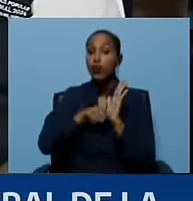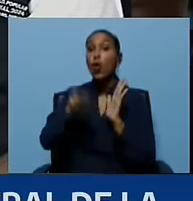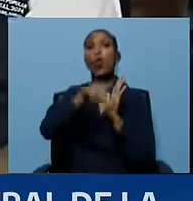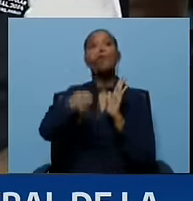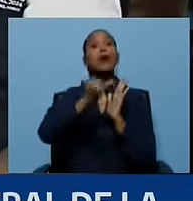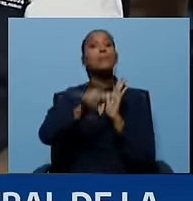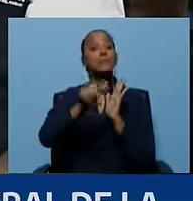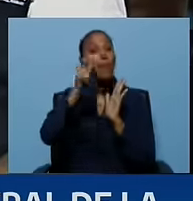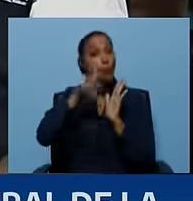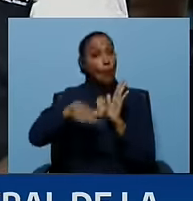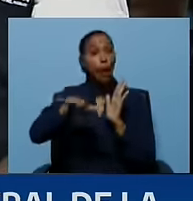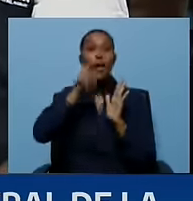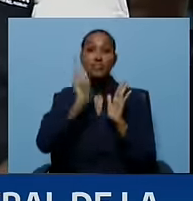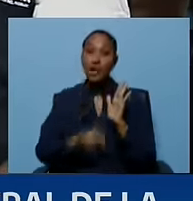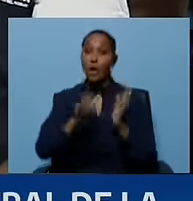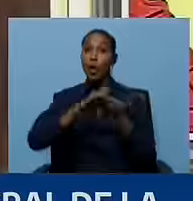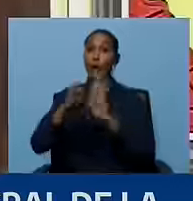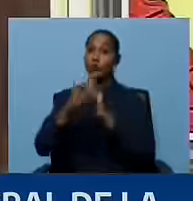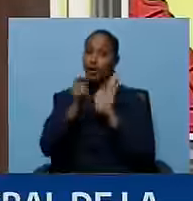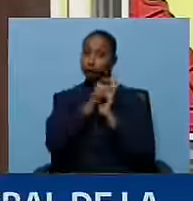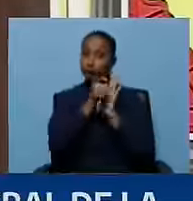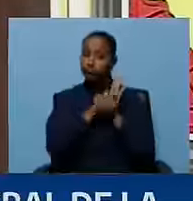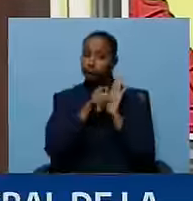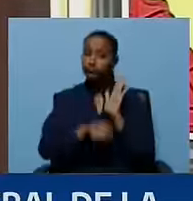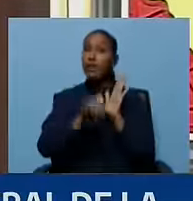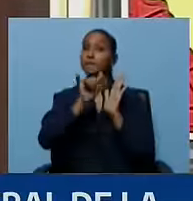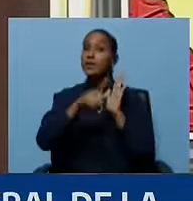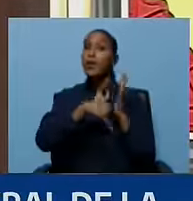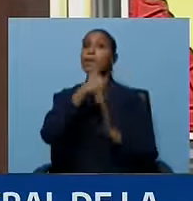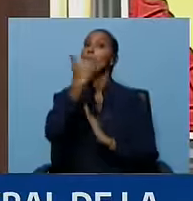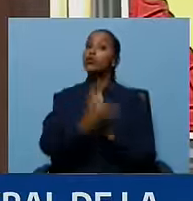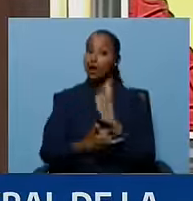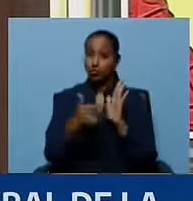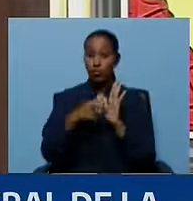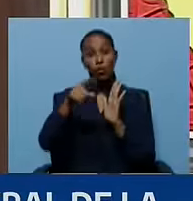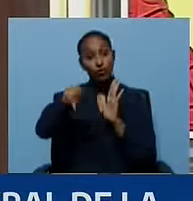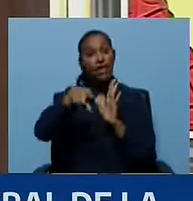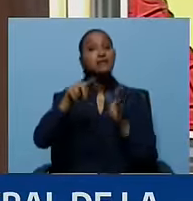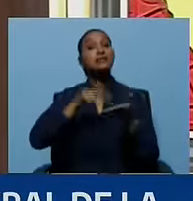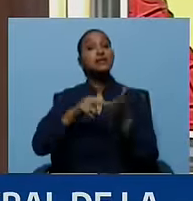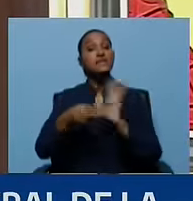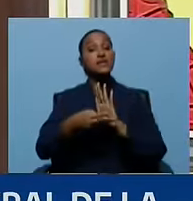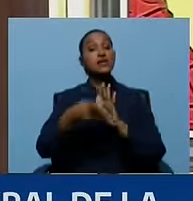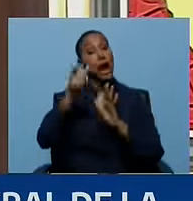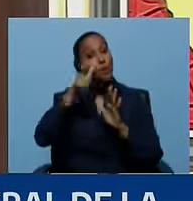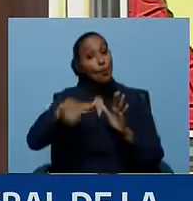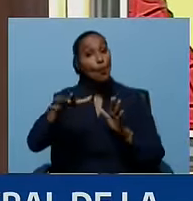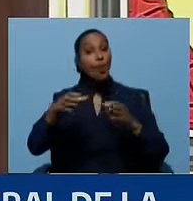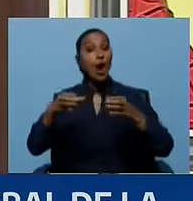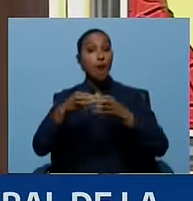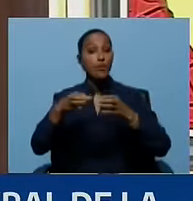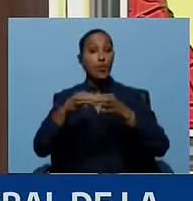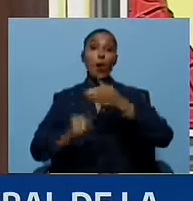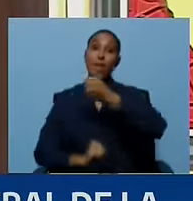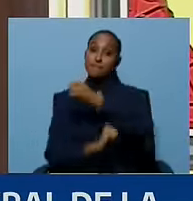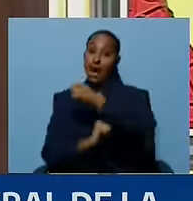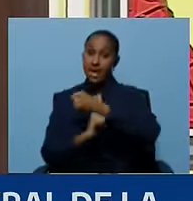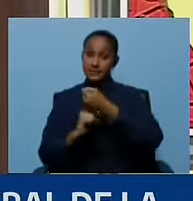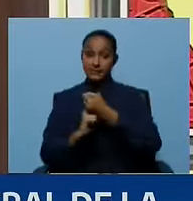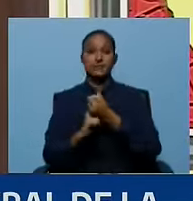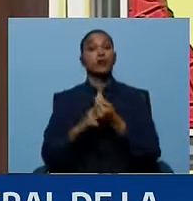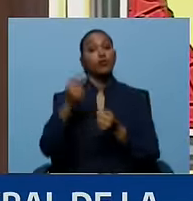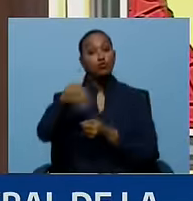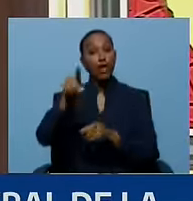vecinas, comunidades, pueblo de paz, pueblo de base, que se exprese en participación y